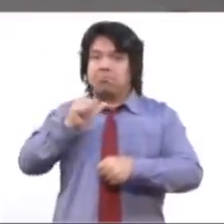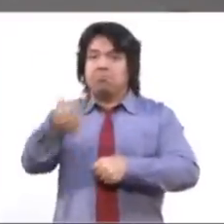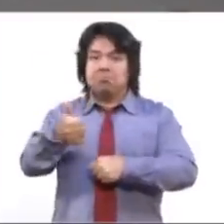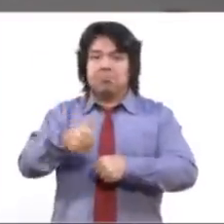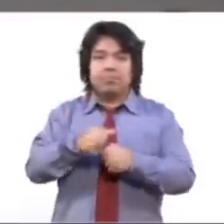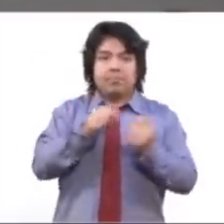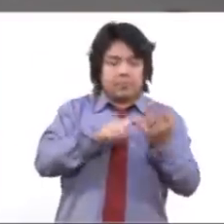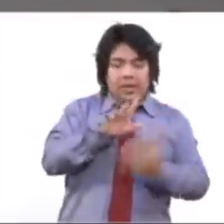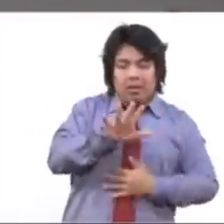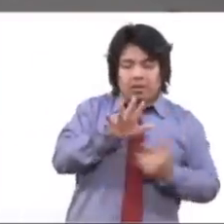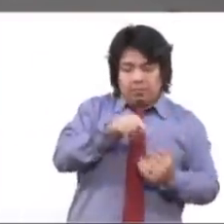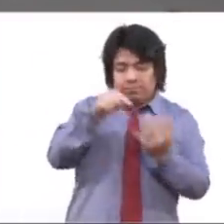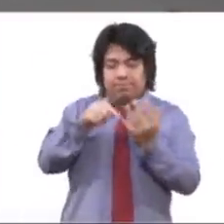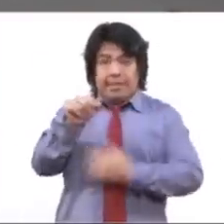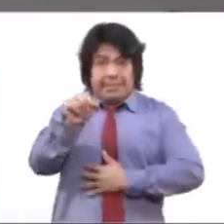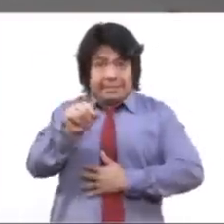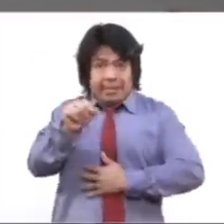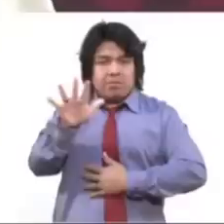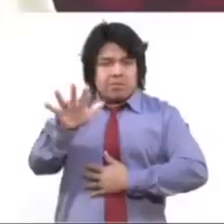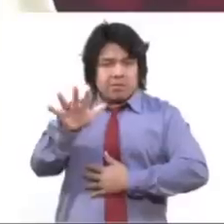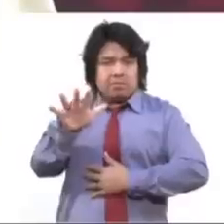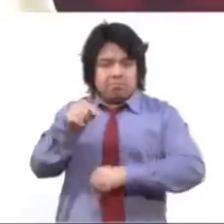El sábado 5 por la tarde,